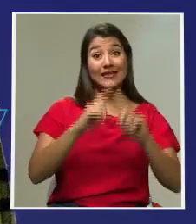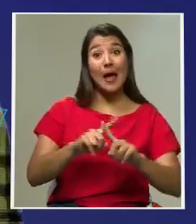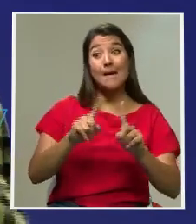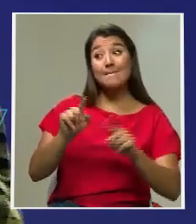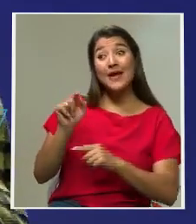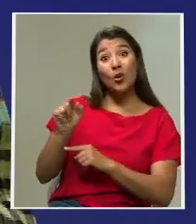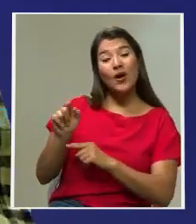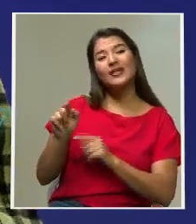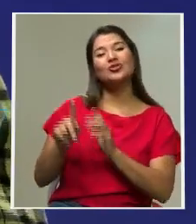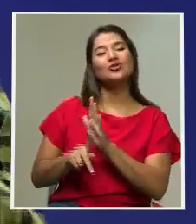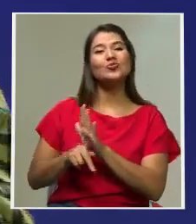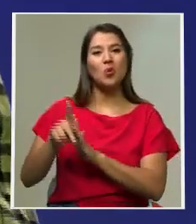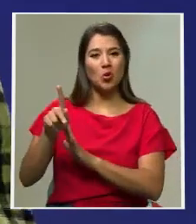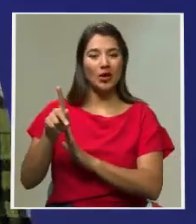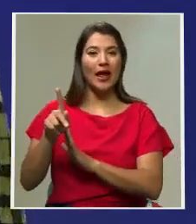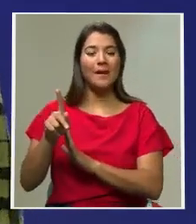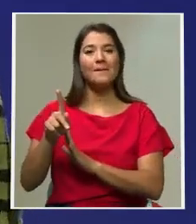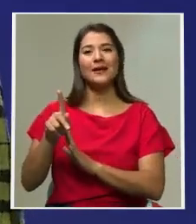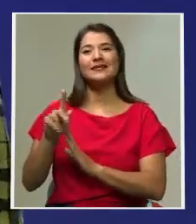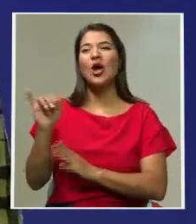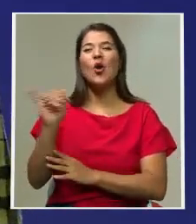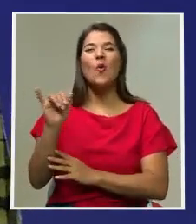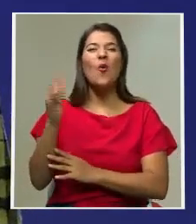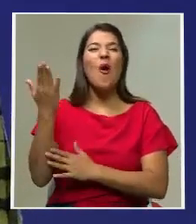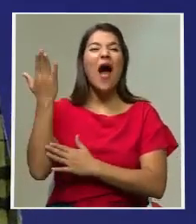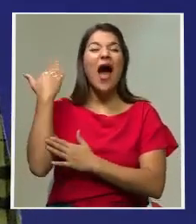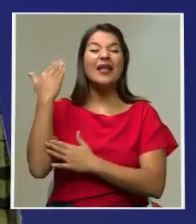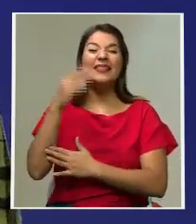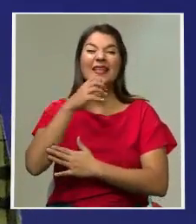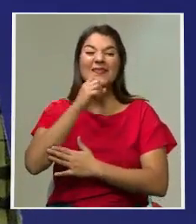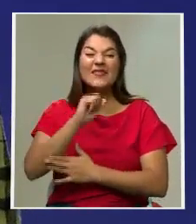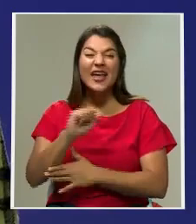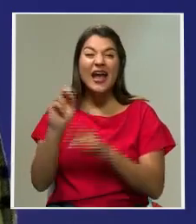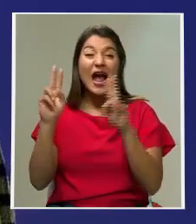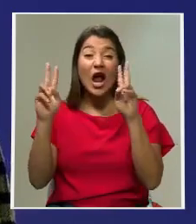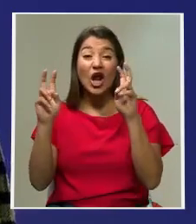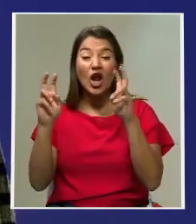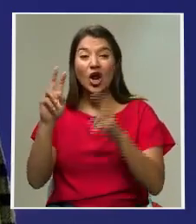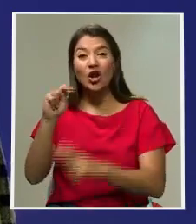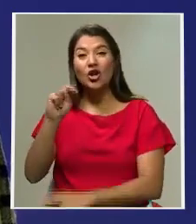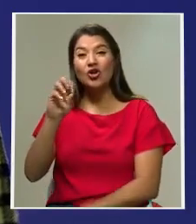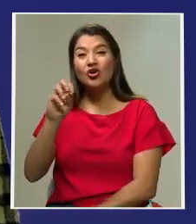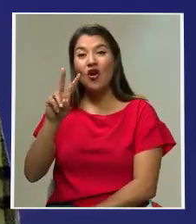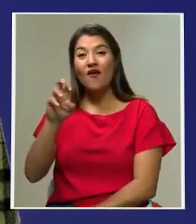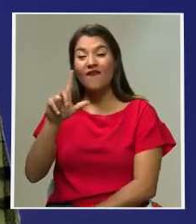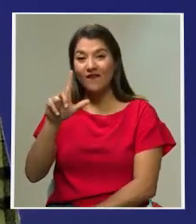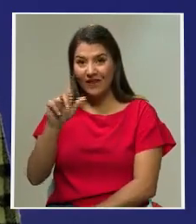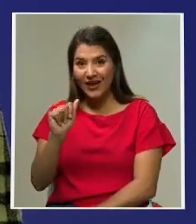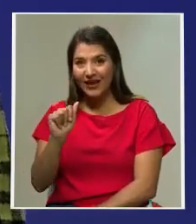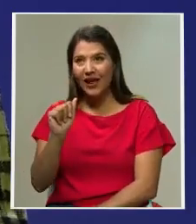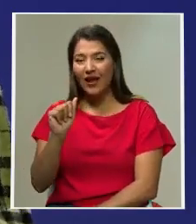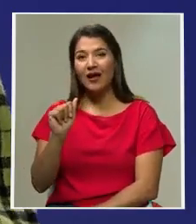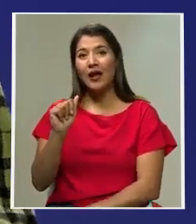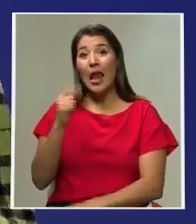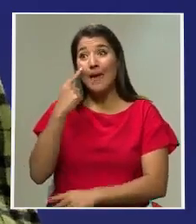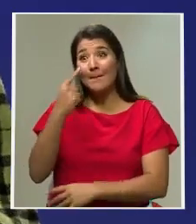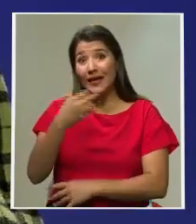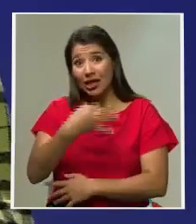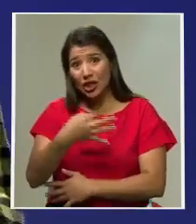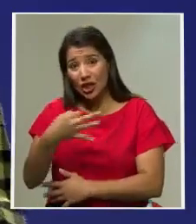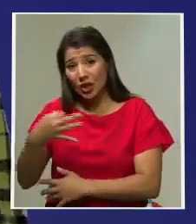viejos cuentos, las viejas novelas que se entregaban por partes en los folletines, permite